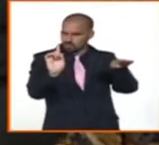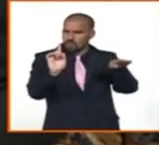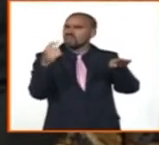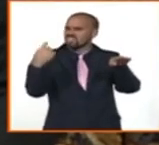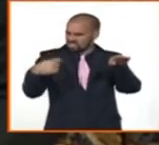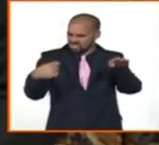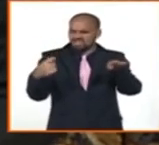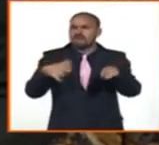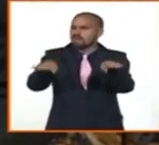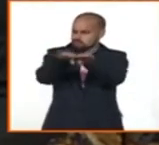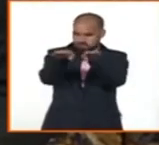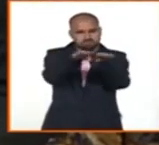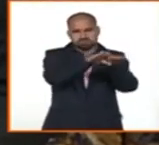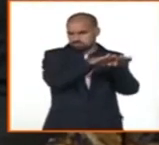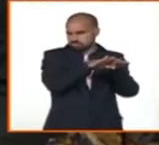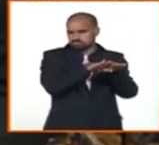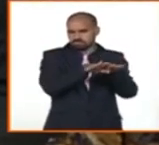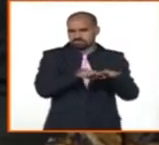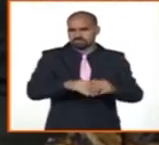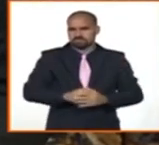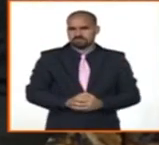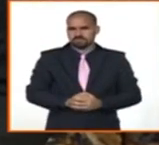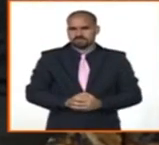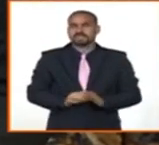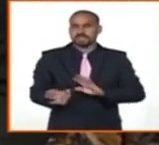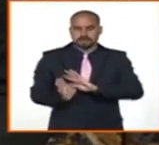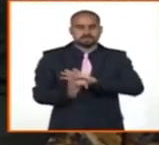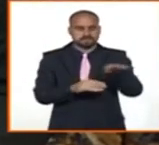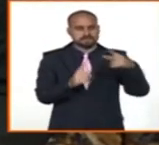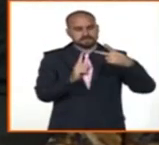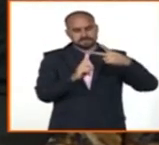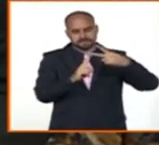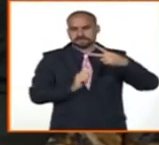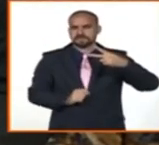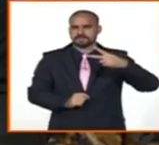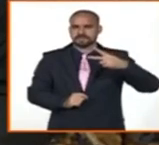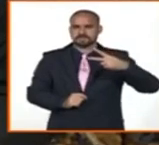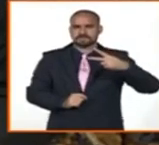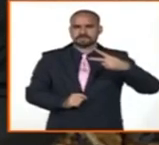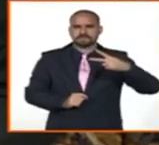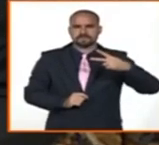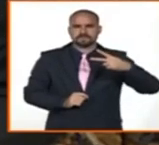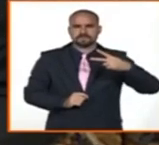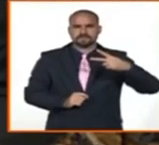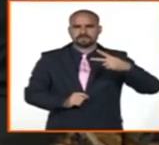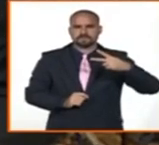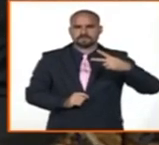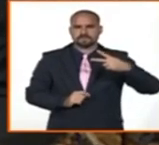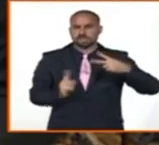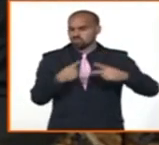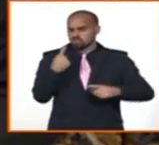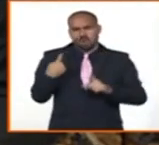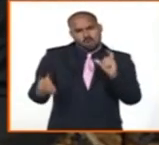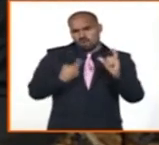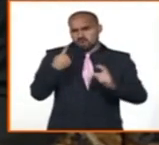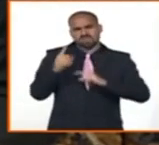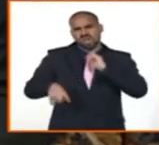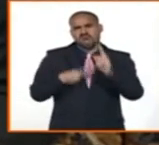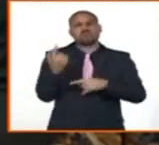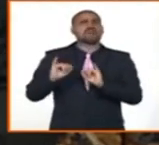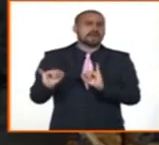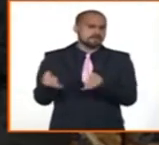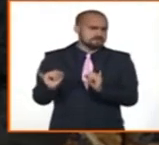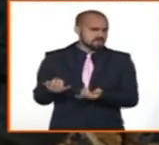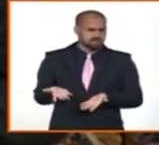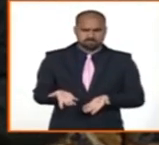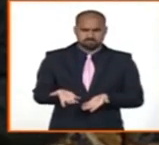dignidad de los demás. Y el otro elemento es nuestra lucha antiimperialista. No